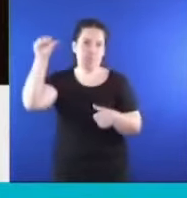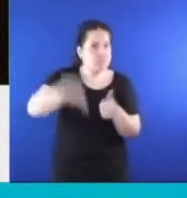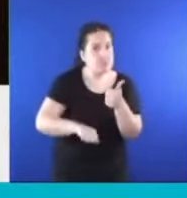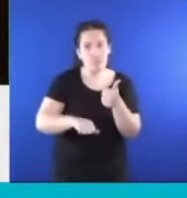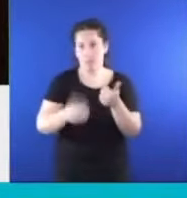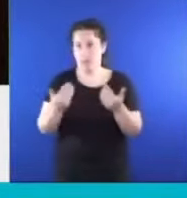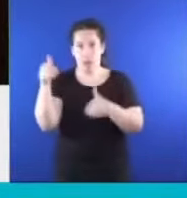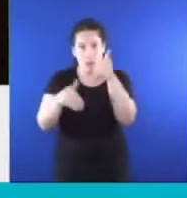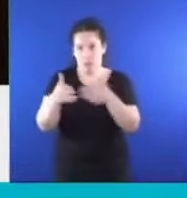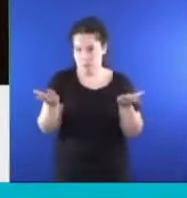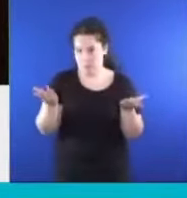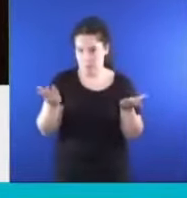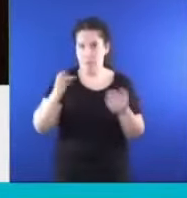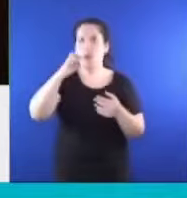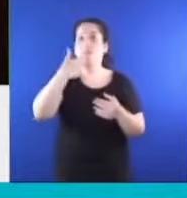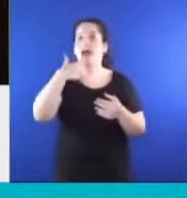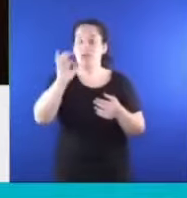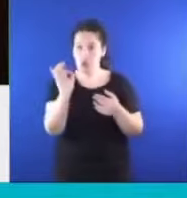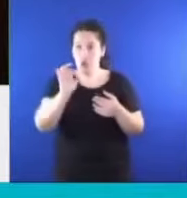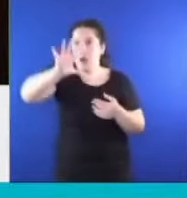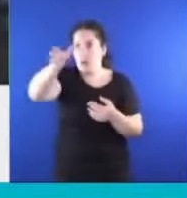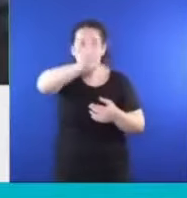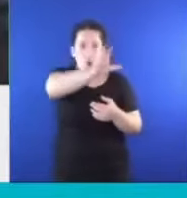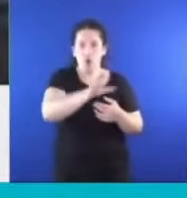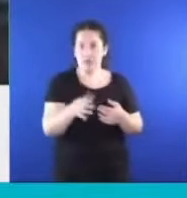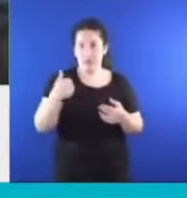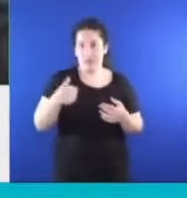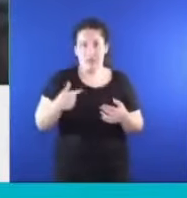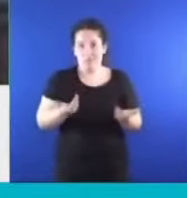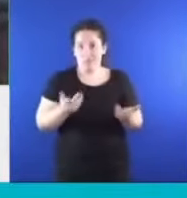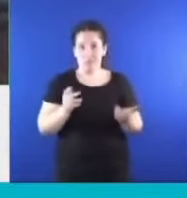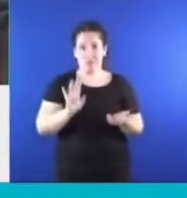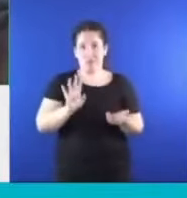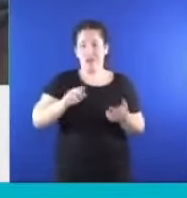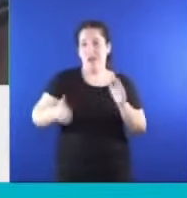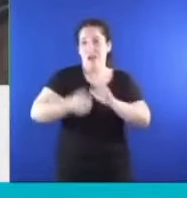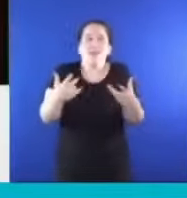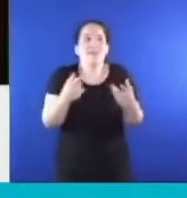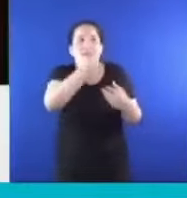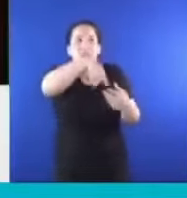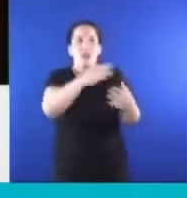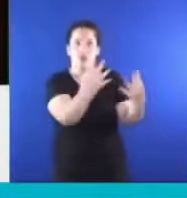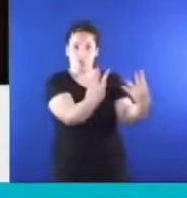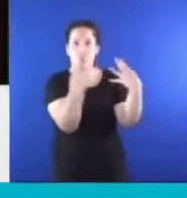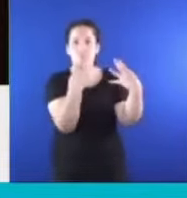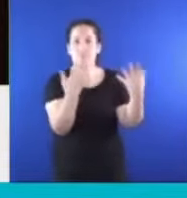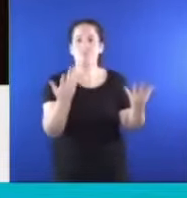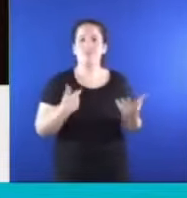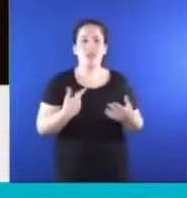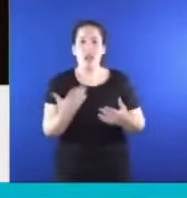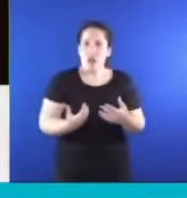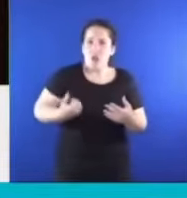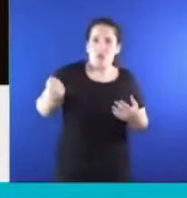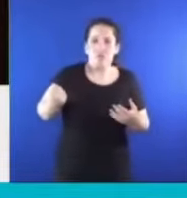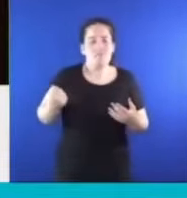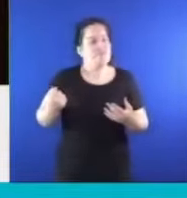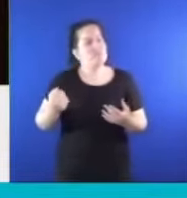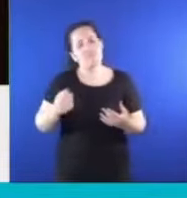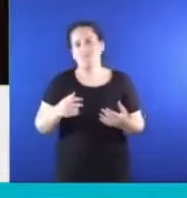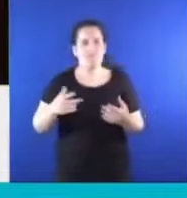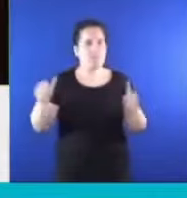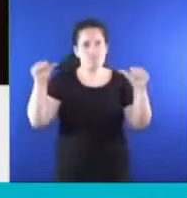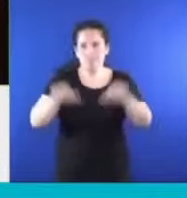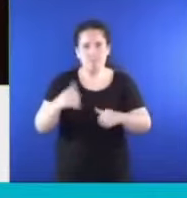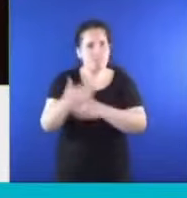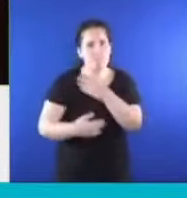en el balotaje. En rigor, en ninguna provincia argentina ganó el candidato a gobernador de la Libertad Avanza. El recorte, el ajuste, solo producen